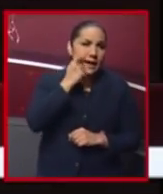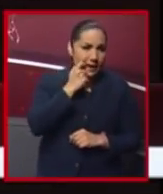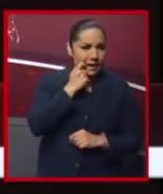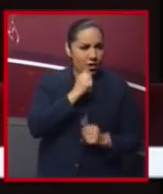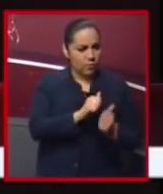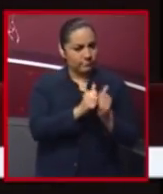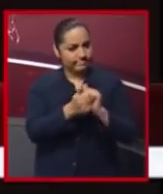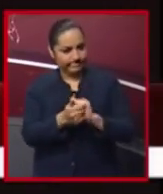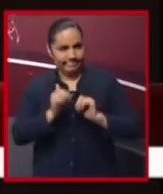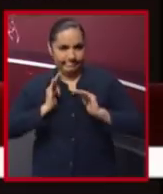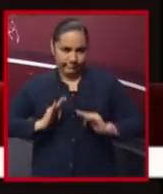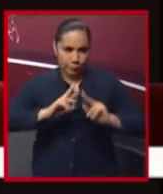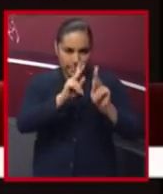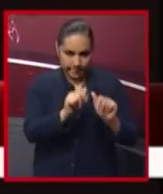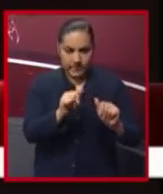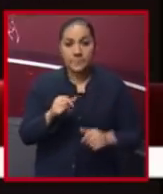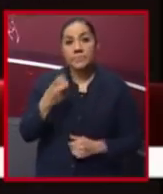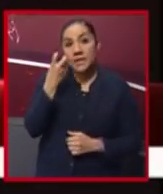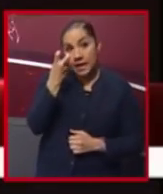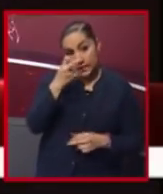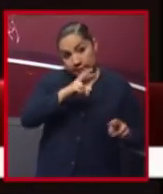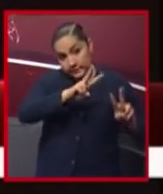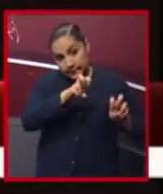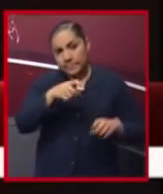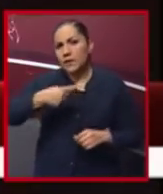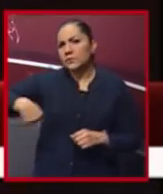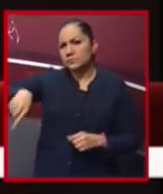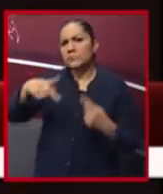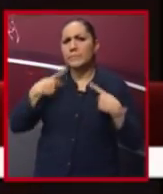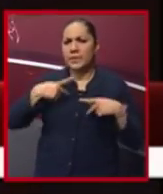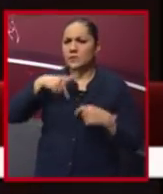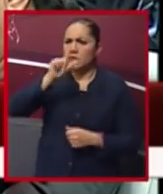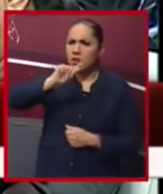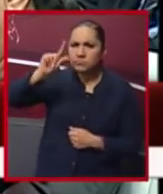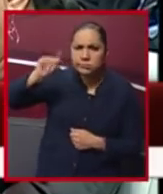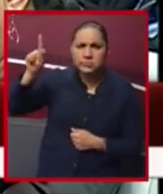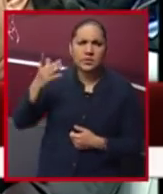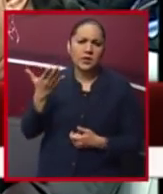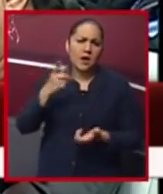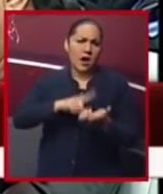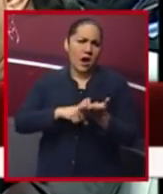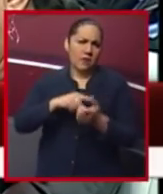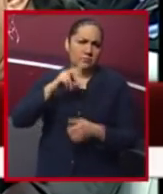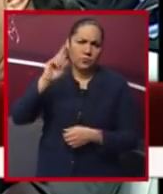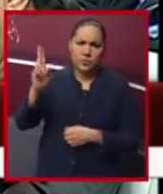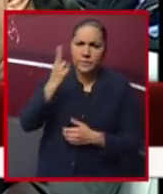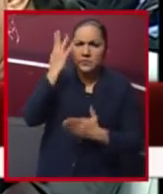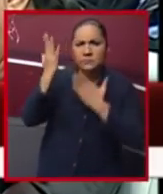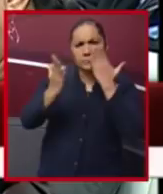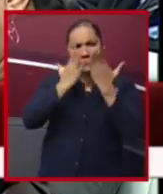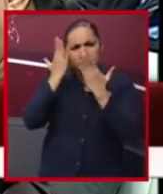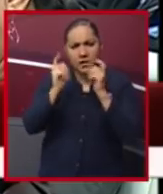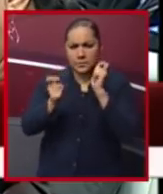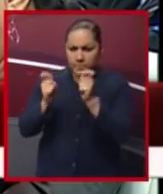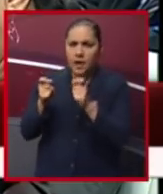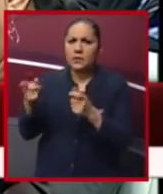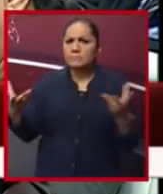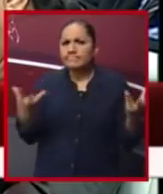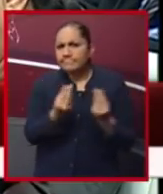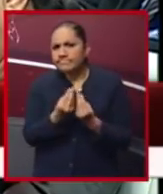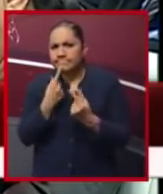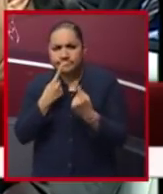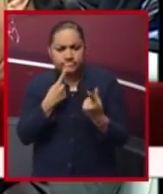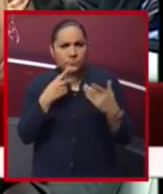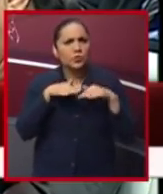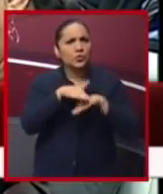Nacional en la que legisladores, académicos y expertos analizaron el origen de la violencia en la entidad, así como las estrategias posibles para enfrentar